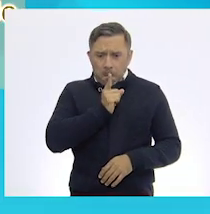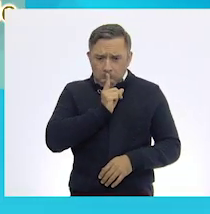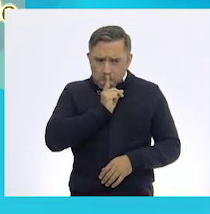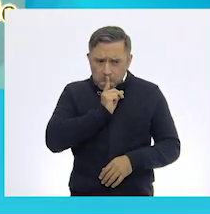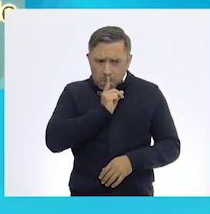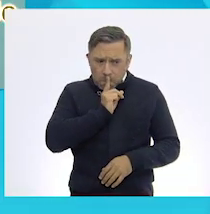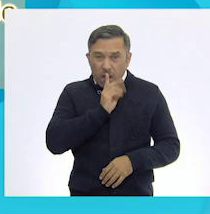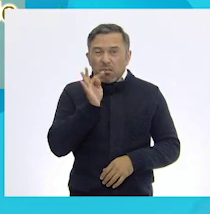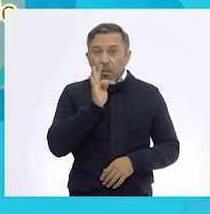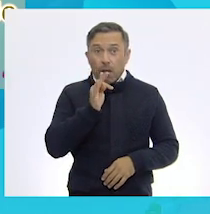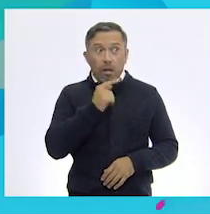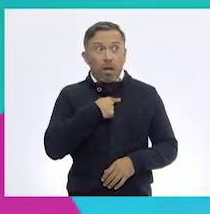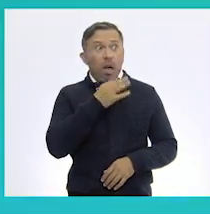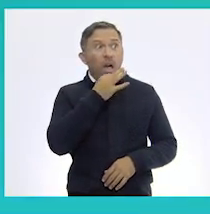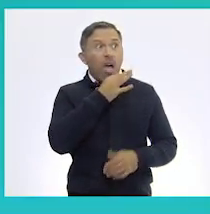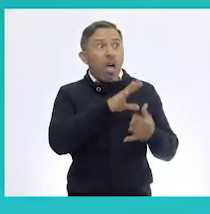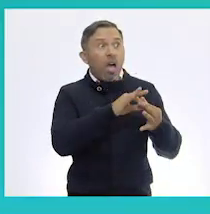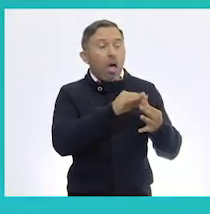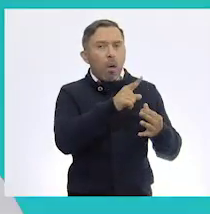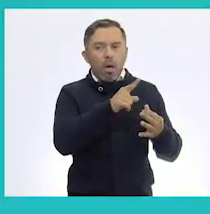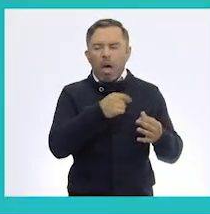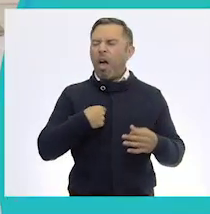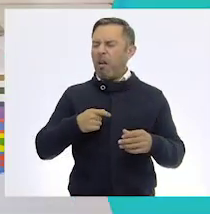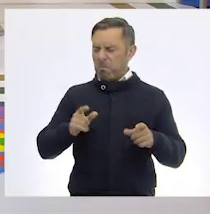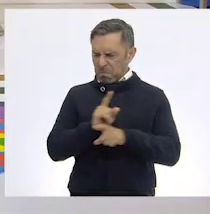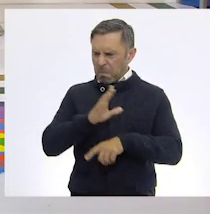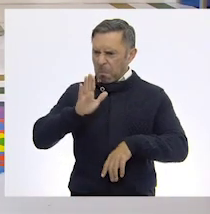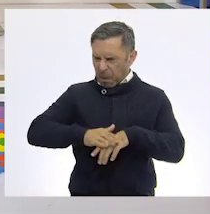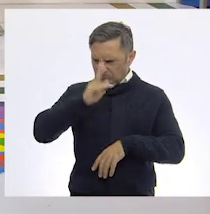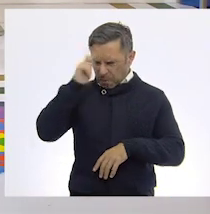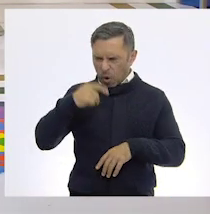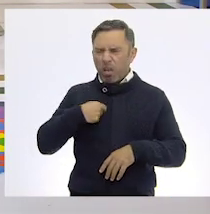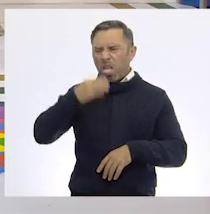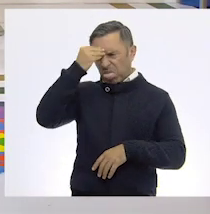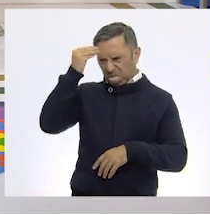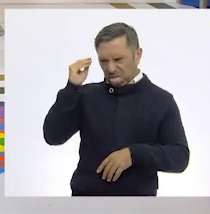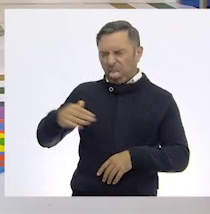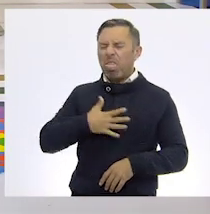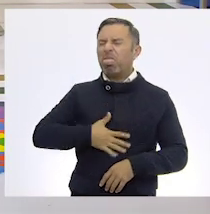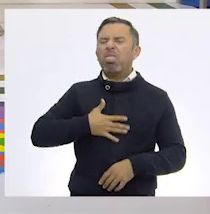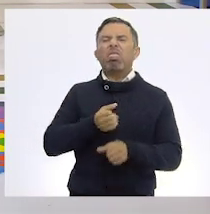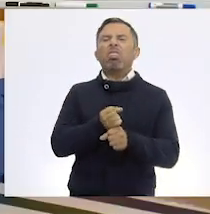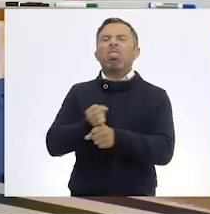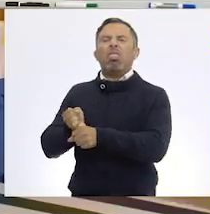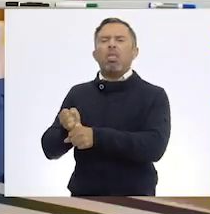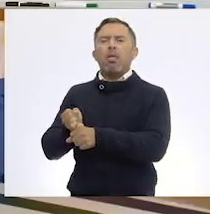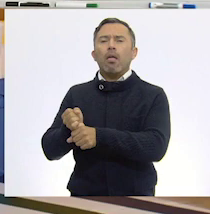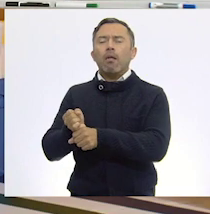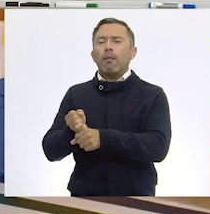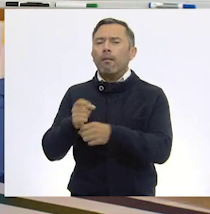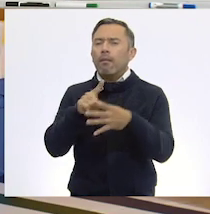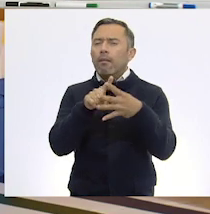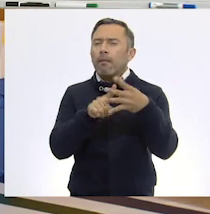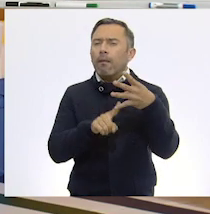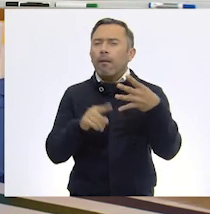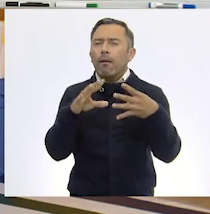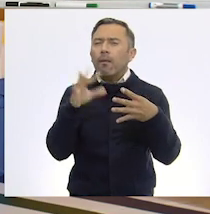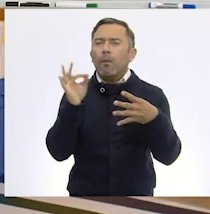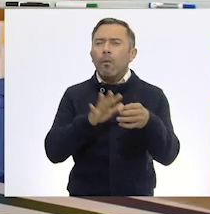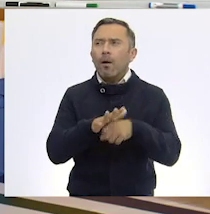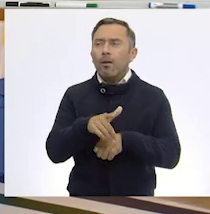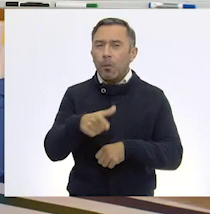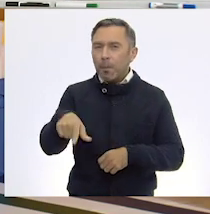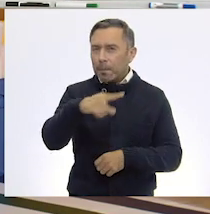útiles. Pensemos, observemos detalladamente. Sí. ¿Qué es lo que nosotros